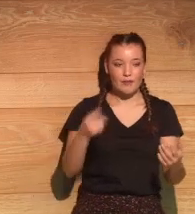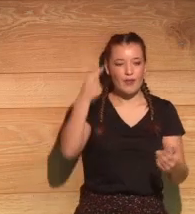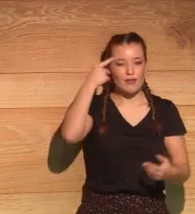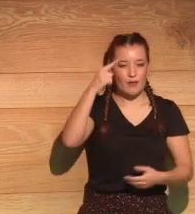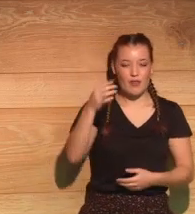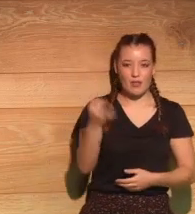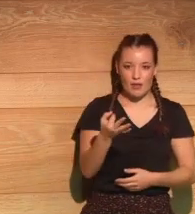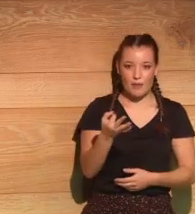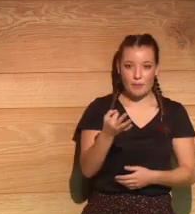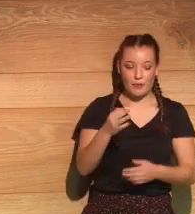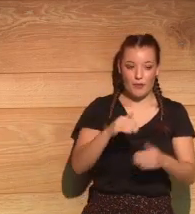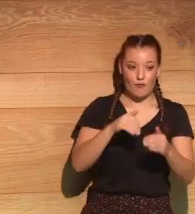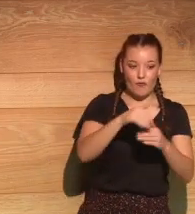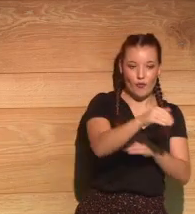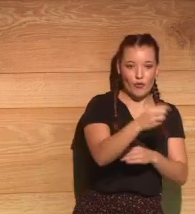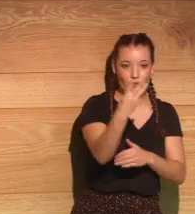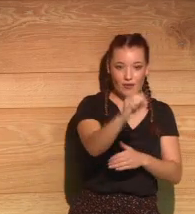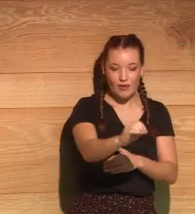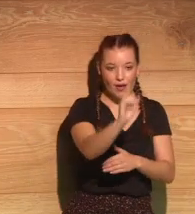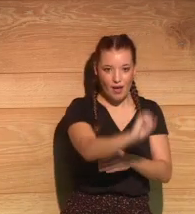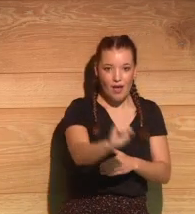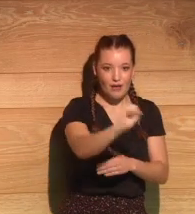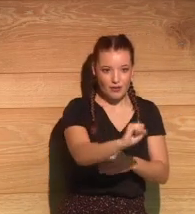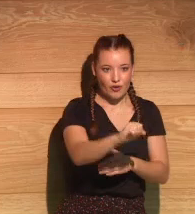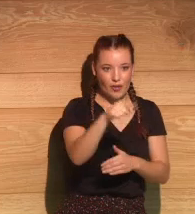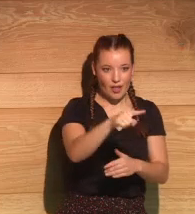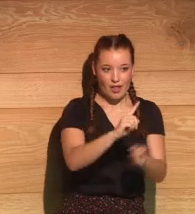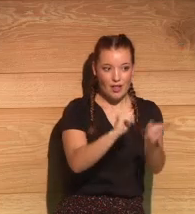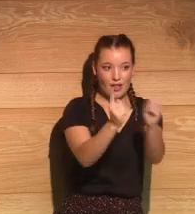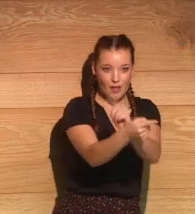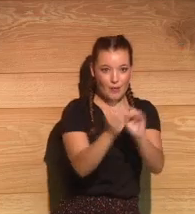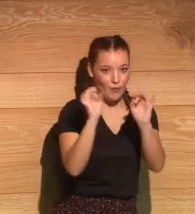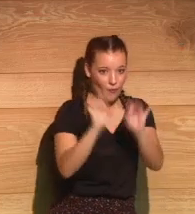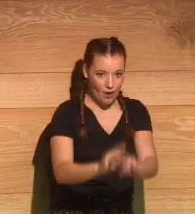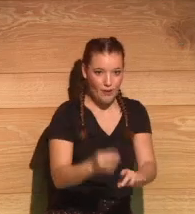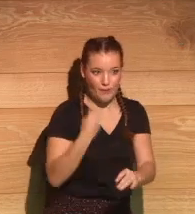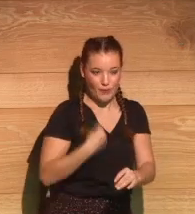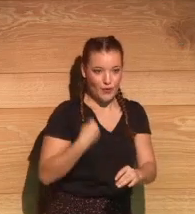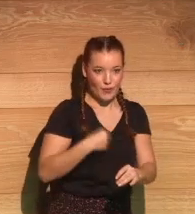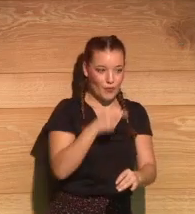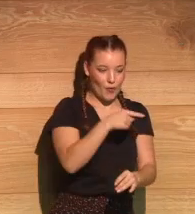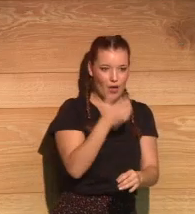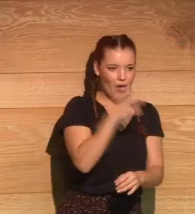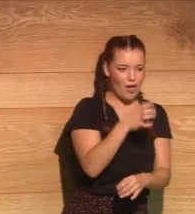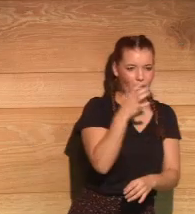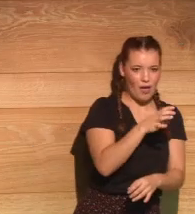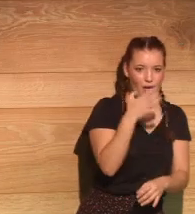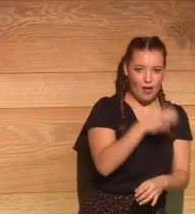se va a convertir en parte de esa raza a la que está despreciando, ¿no? Entonces yo creo que junto al combate